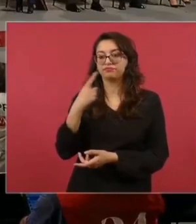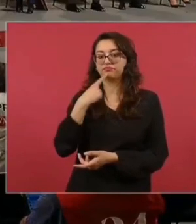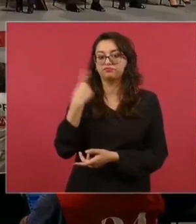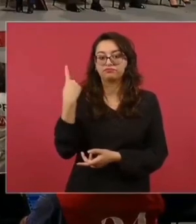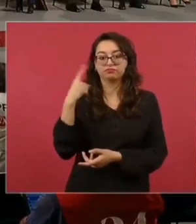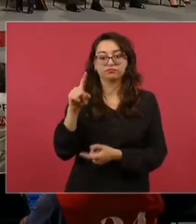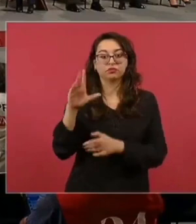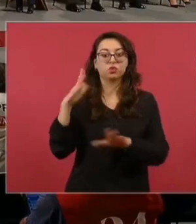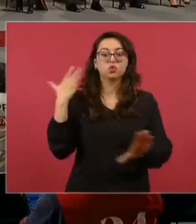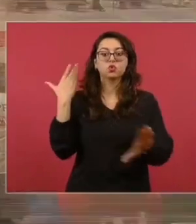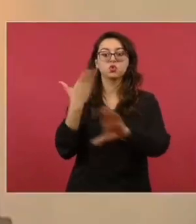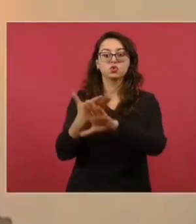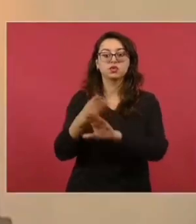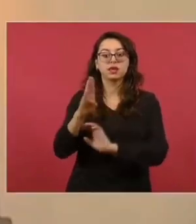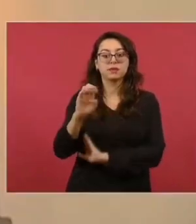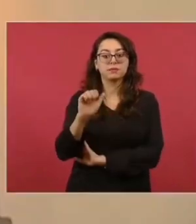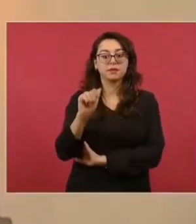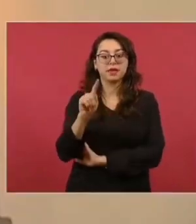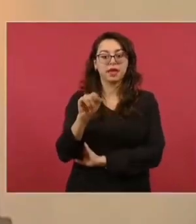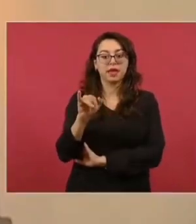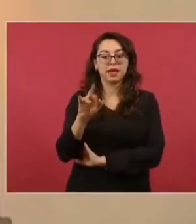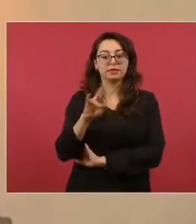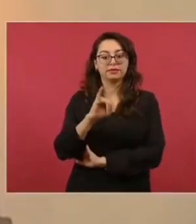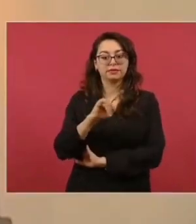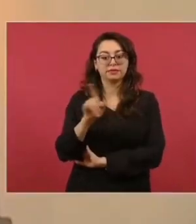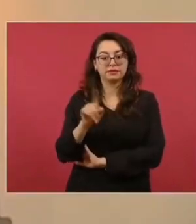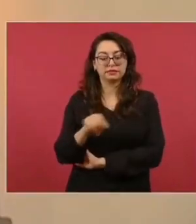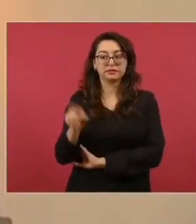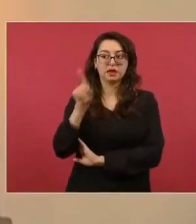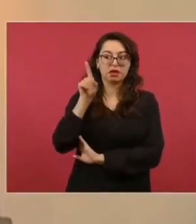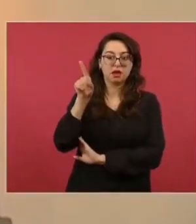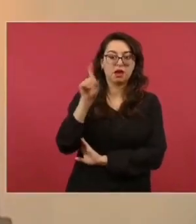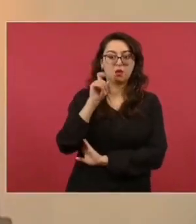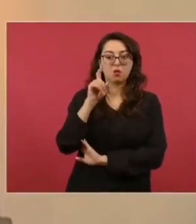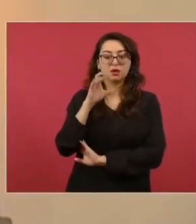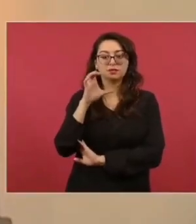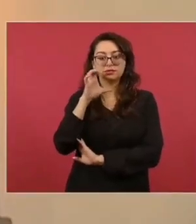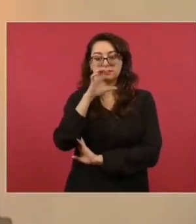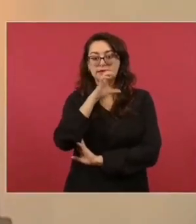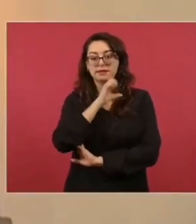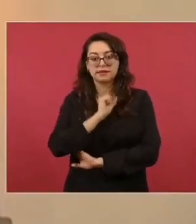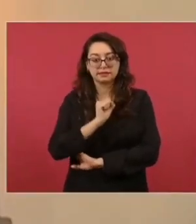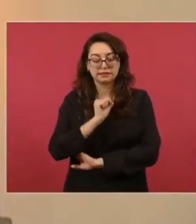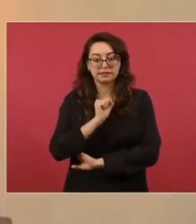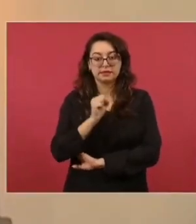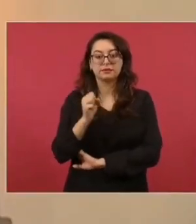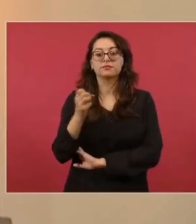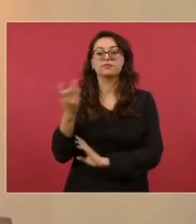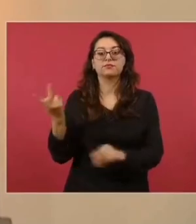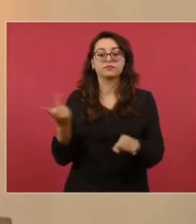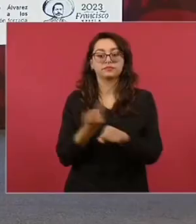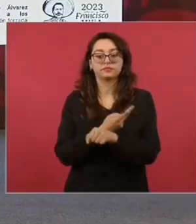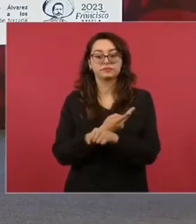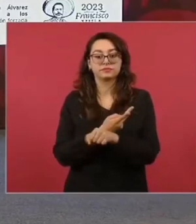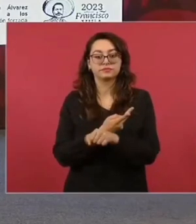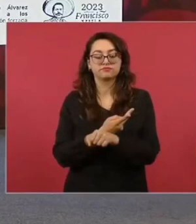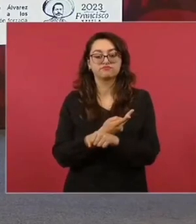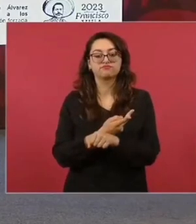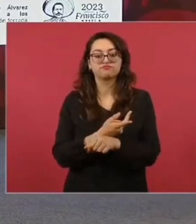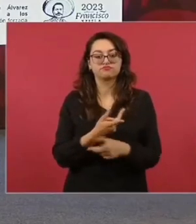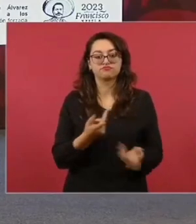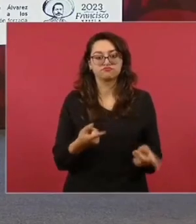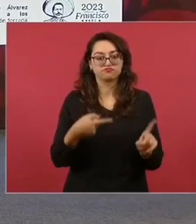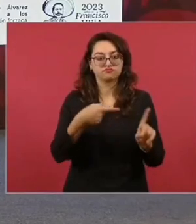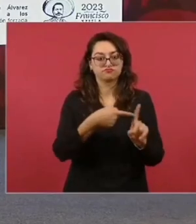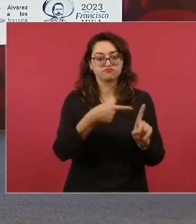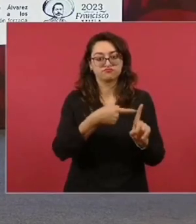Beatriz Eugenia Álvarez Rodríguez en el estado de Aguascalientes. Es un caso de desaparición de José